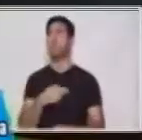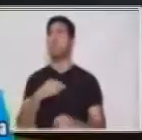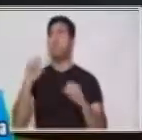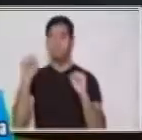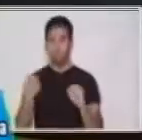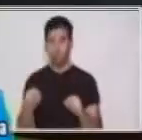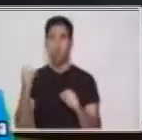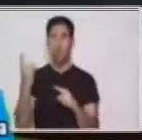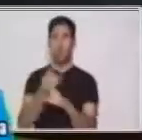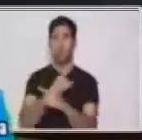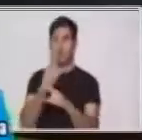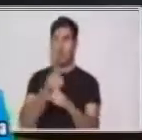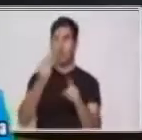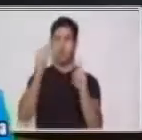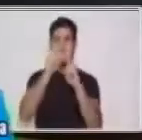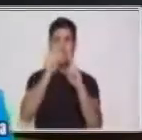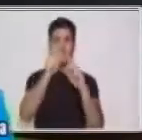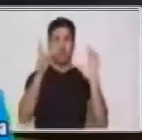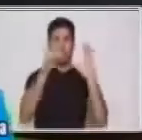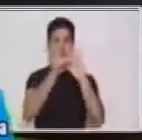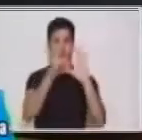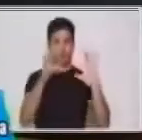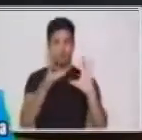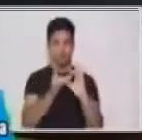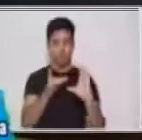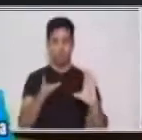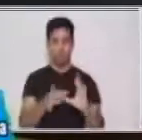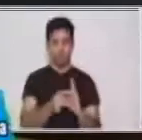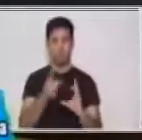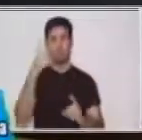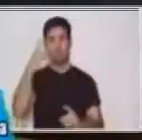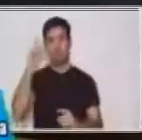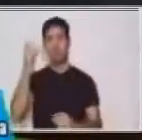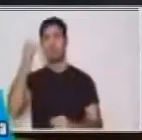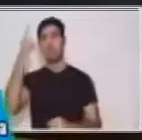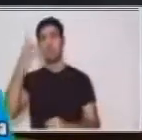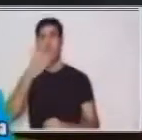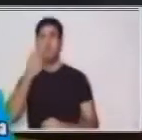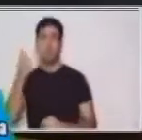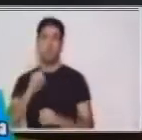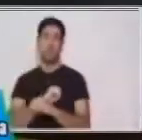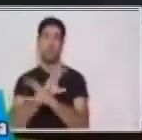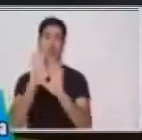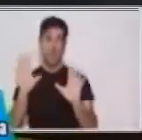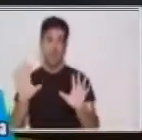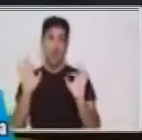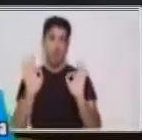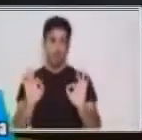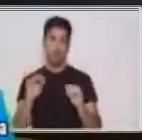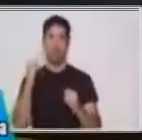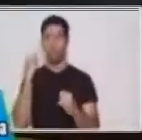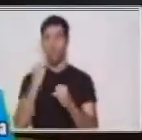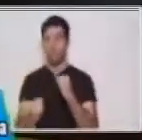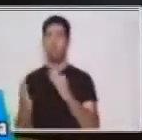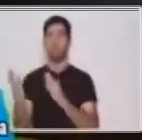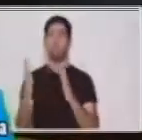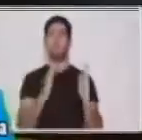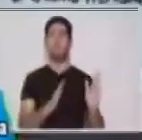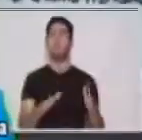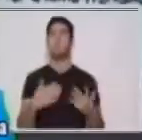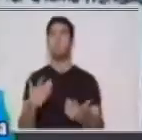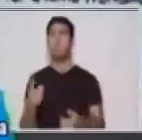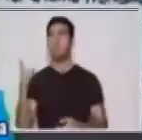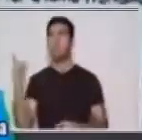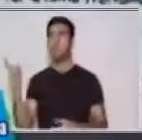utilizamos conectores para poder enviar ese tipo de mensaje. Y por último tenemos